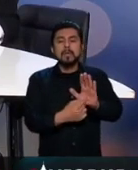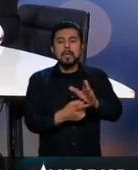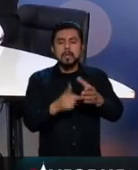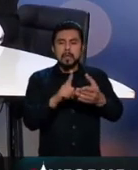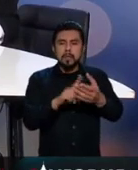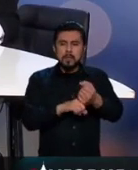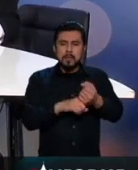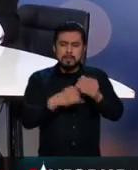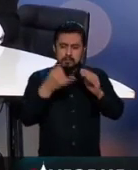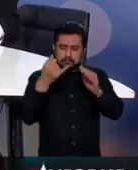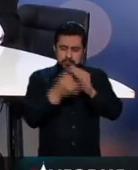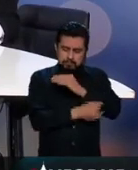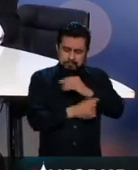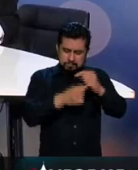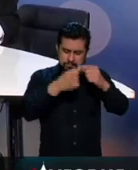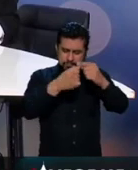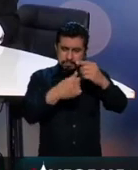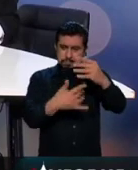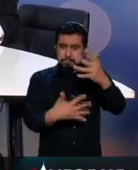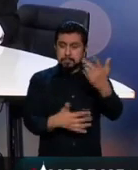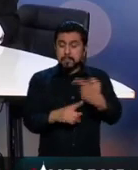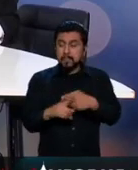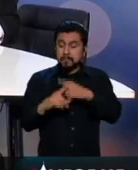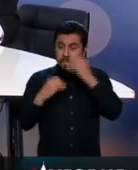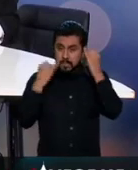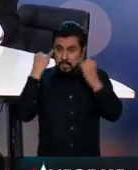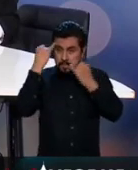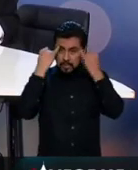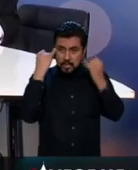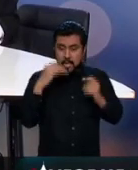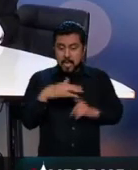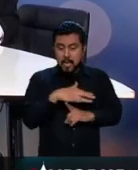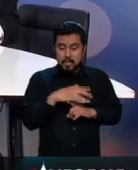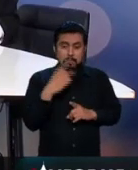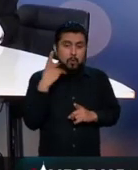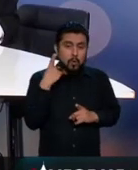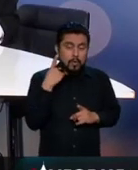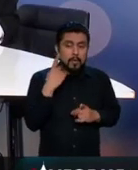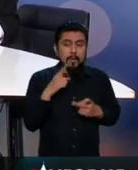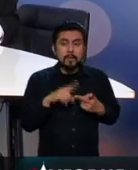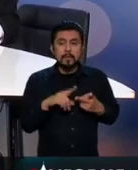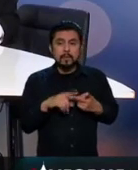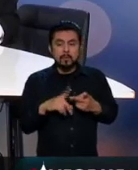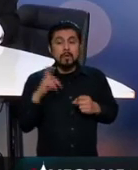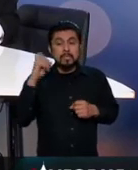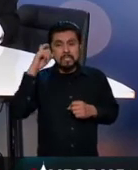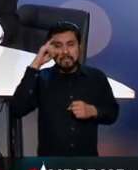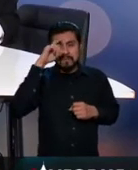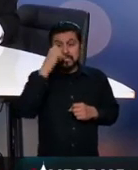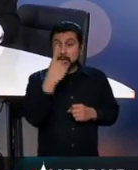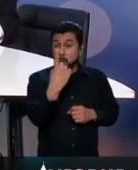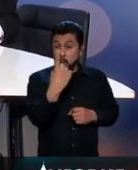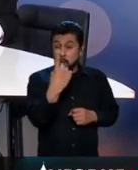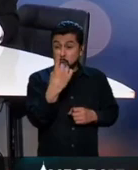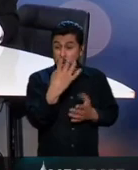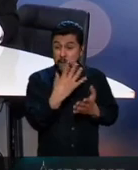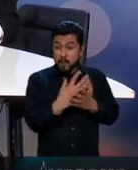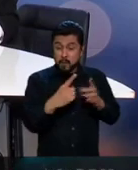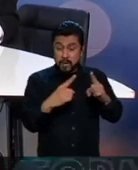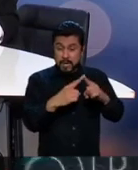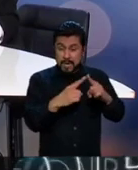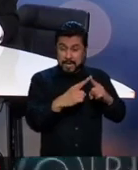de posturas ideológicas, políticas, etcétera. Es muy difícil decir la Iglesia o